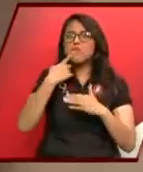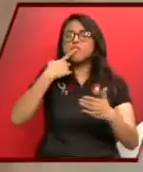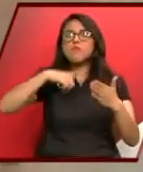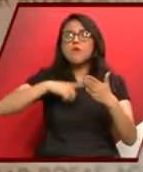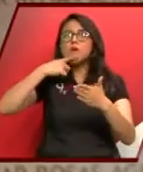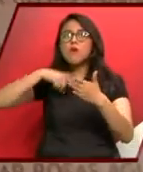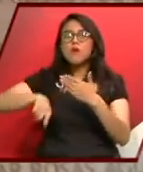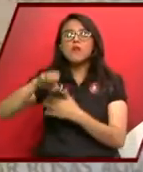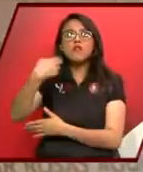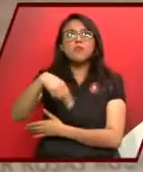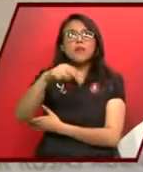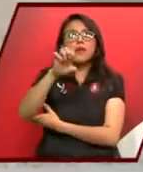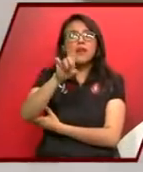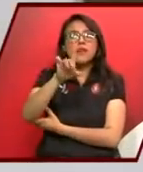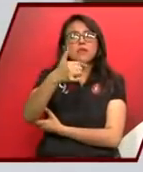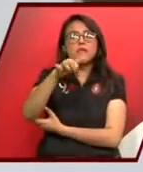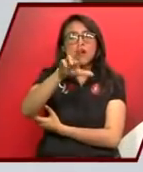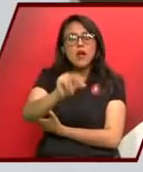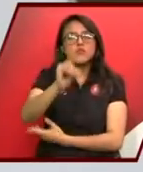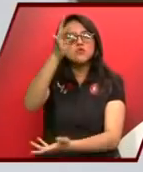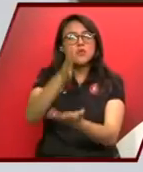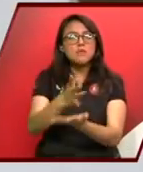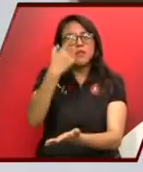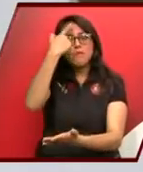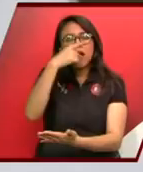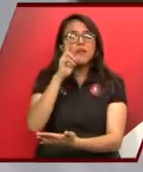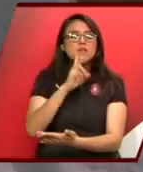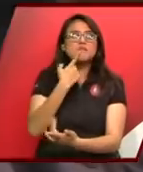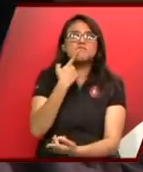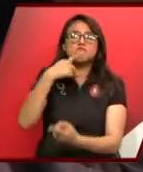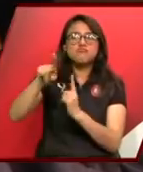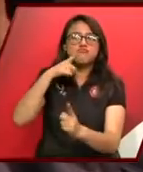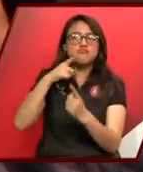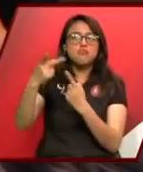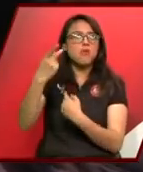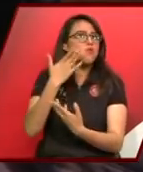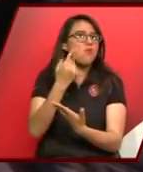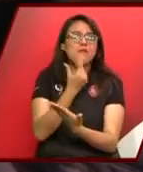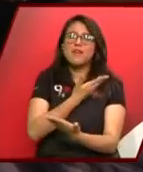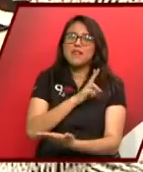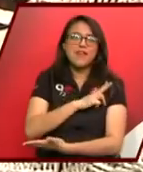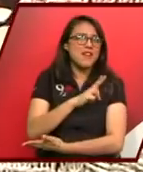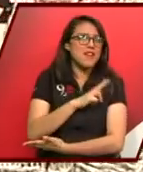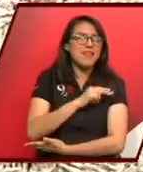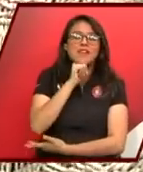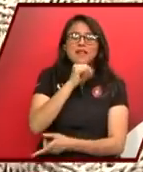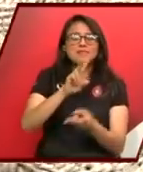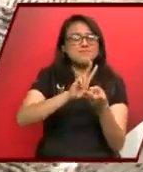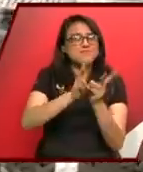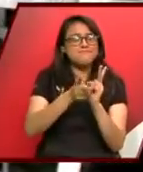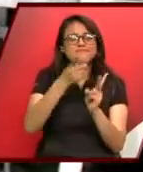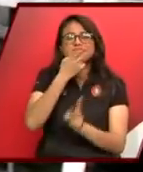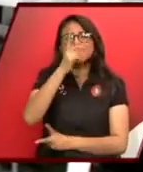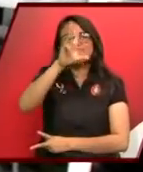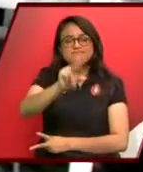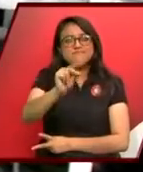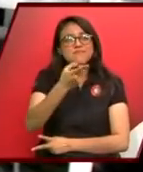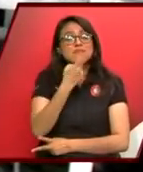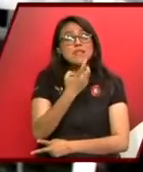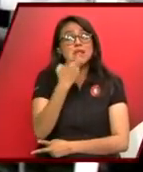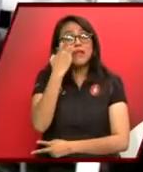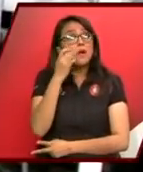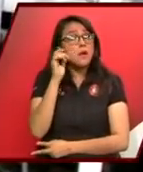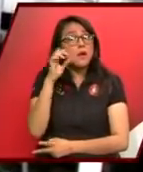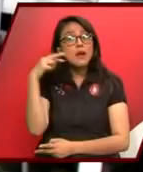denuncia contra Edgar, pero aclara que solo aplica por los cargos de amenazas, no por lesiones como dijeron los vecinos quejosos. Según su versión,